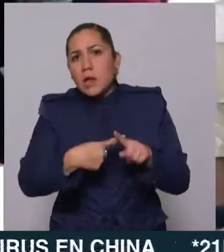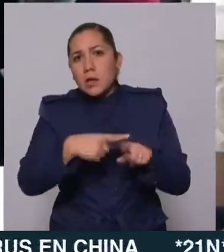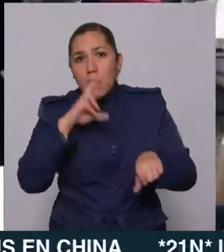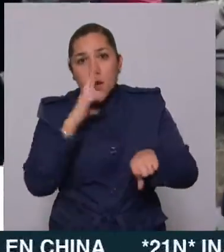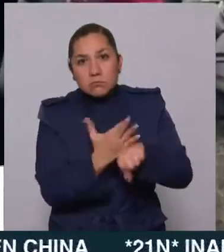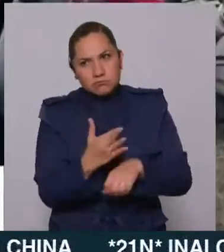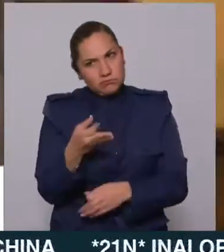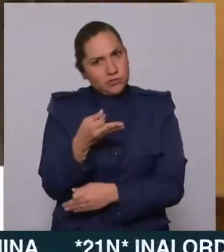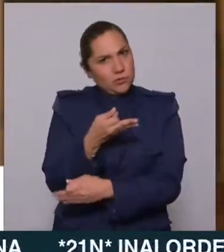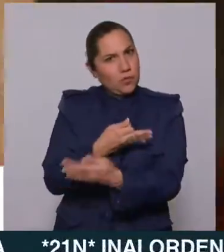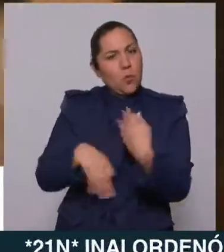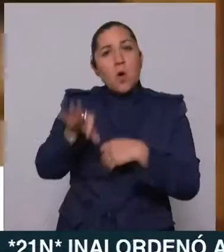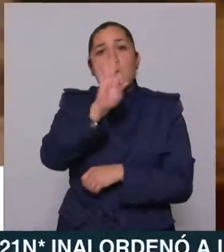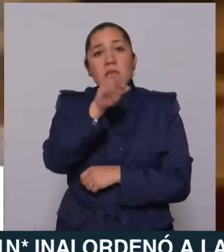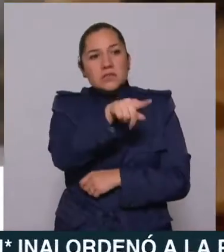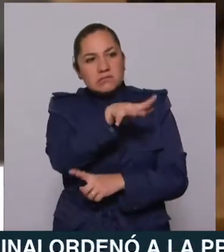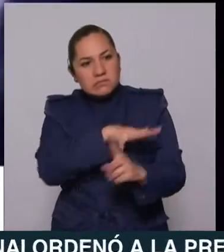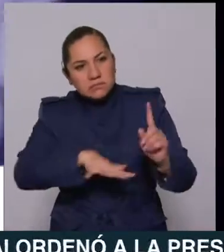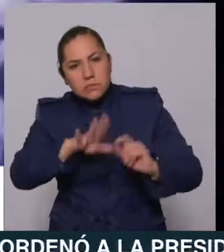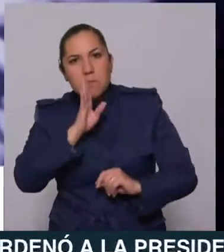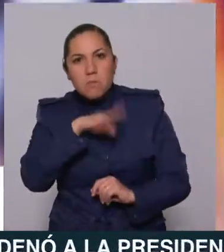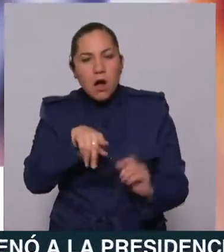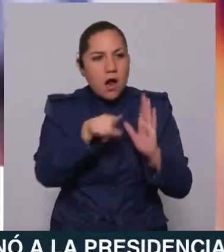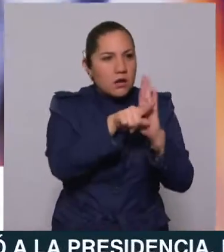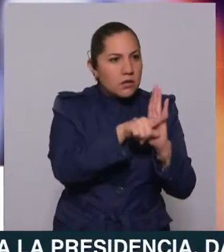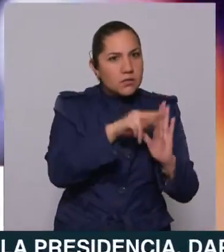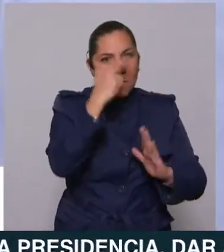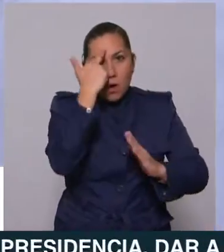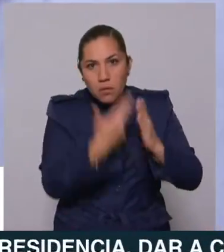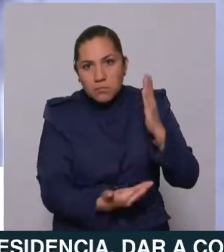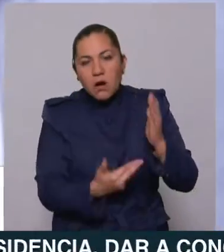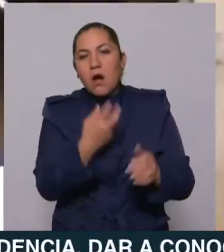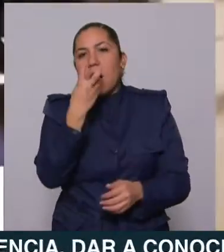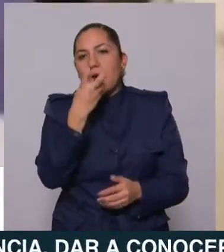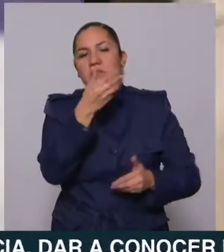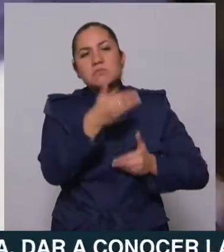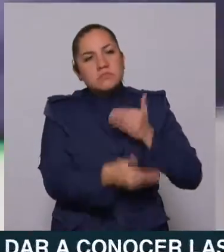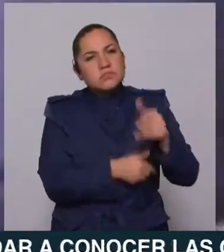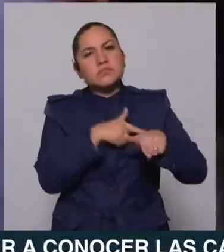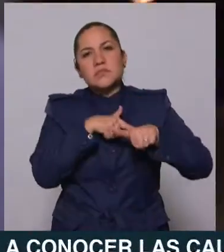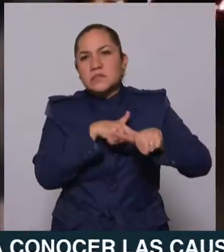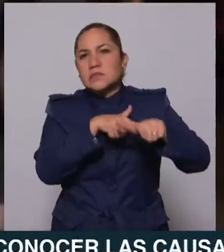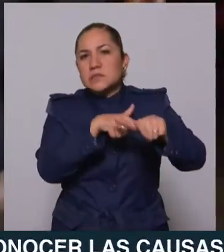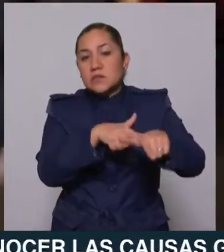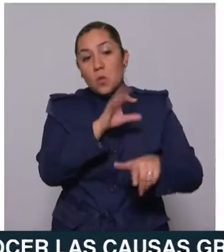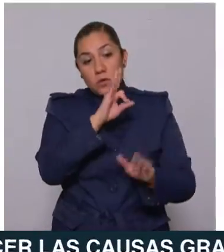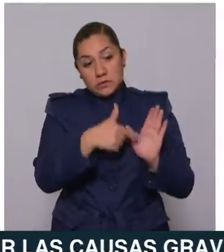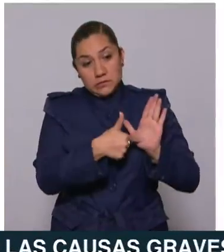repetir patrones. Información y voz, Alberto Álvarez Santana, 21 Noticias.